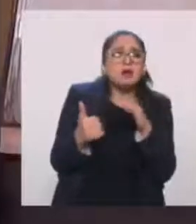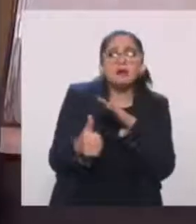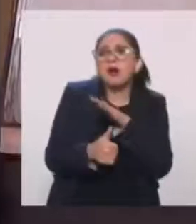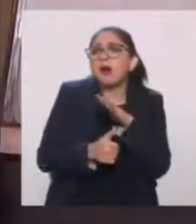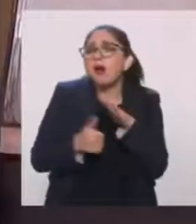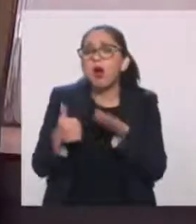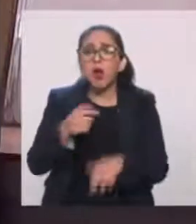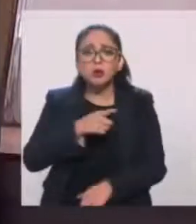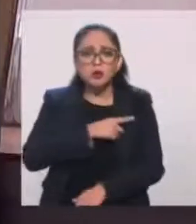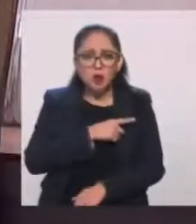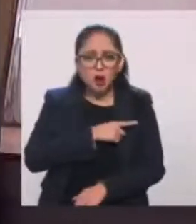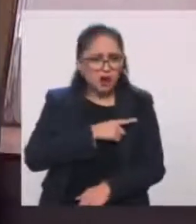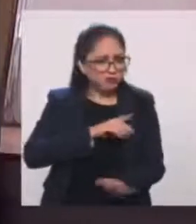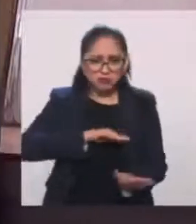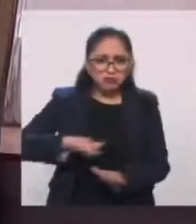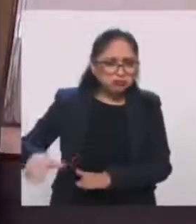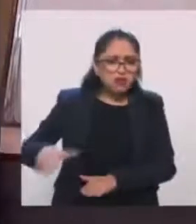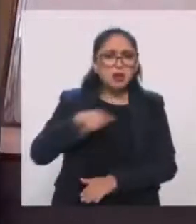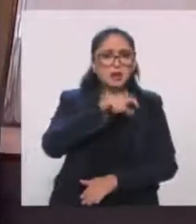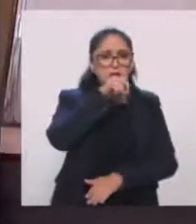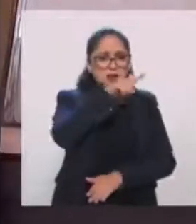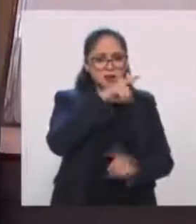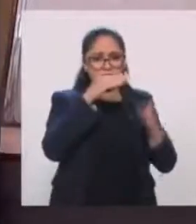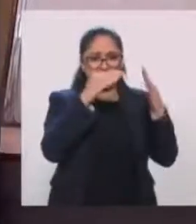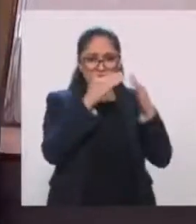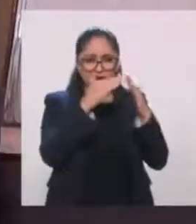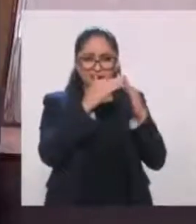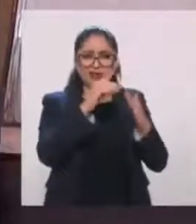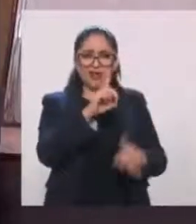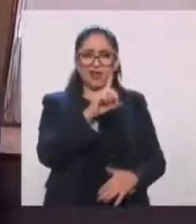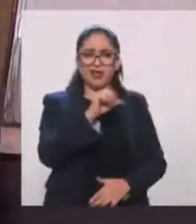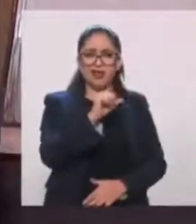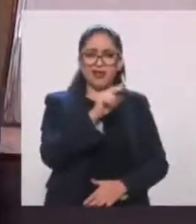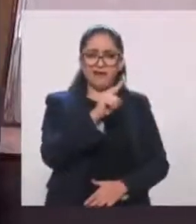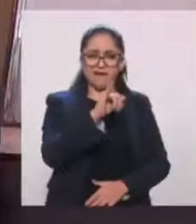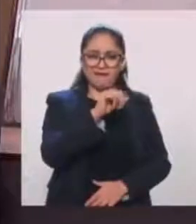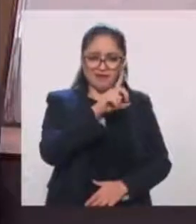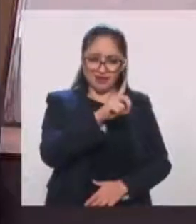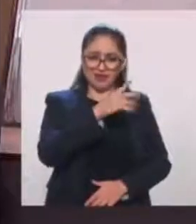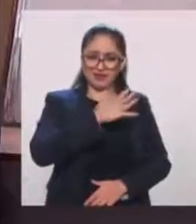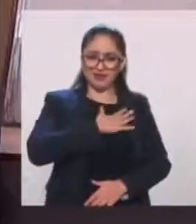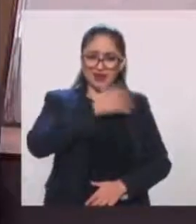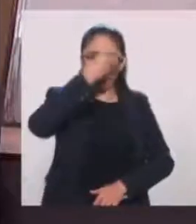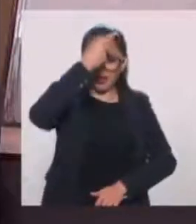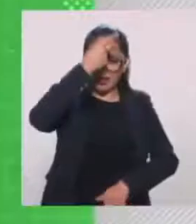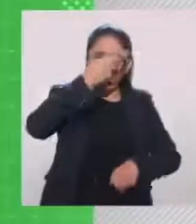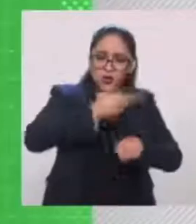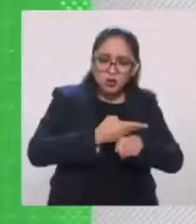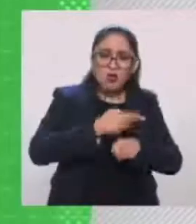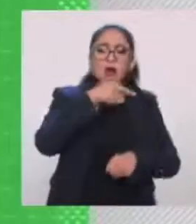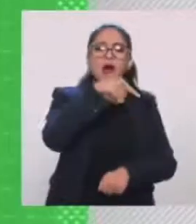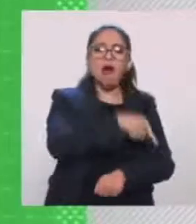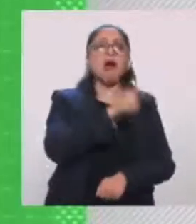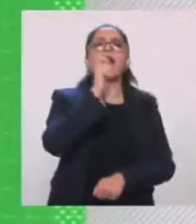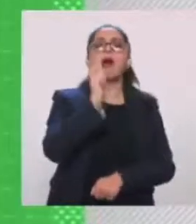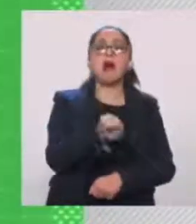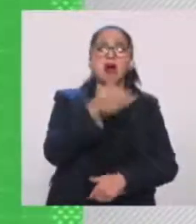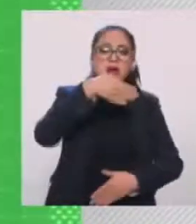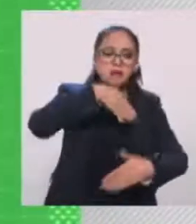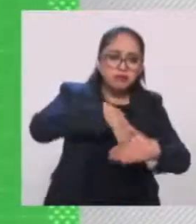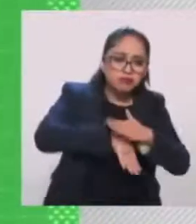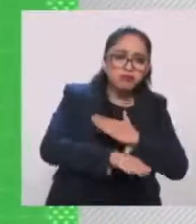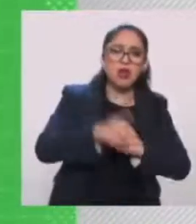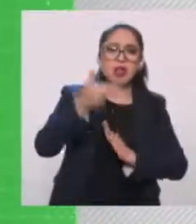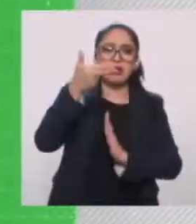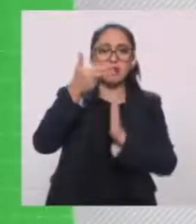muchas asociaciones, como Casa David, que ahorita yo estoy como directora. Ahí hacemos talleres, ahí hacemos